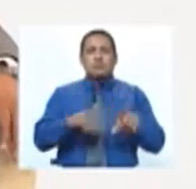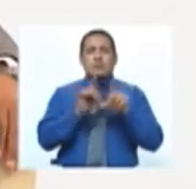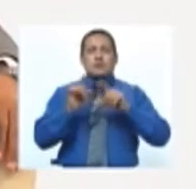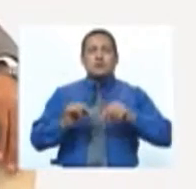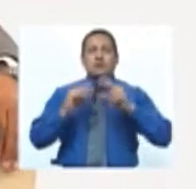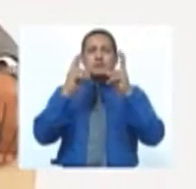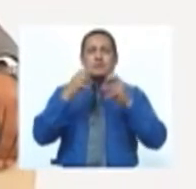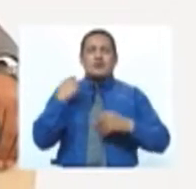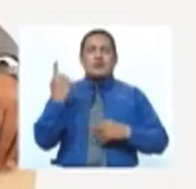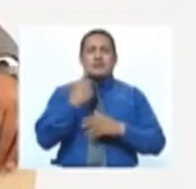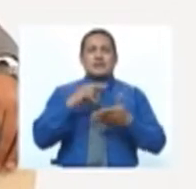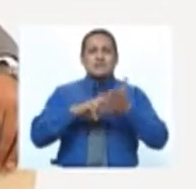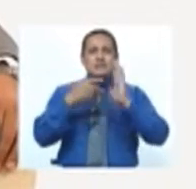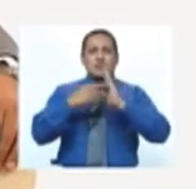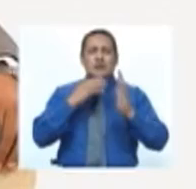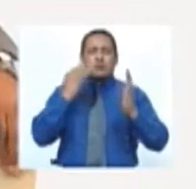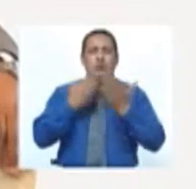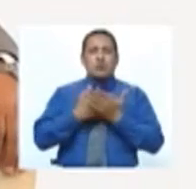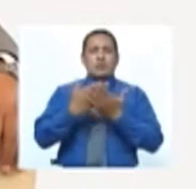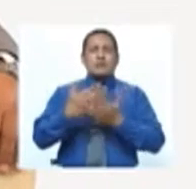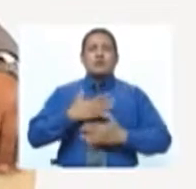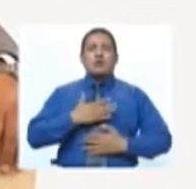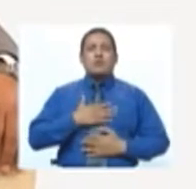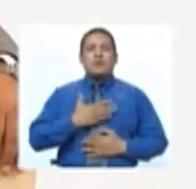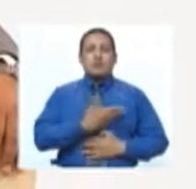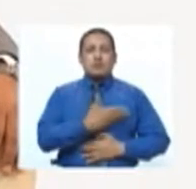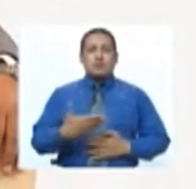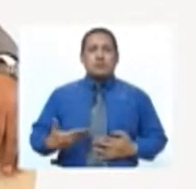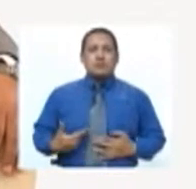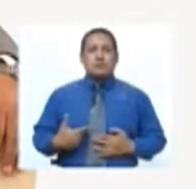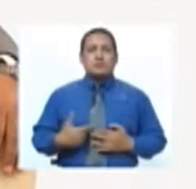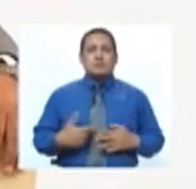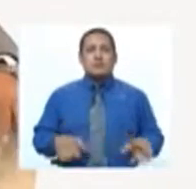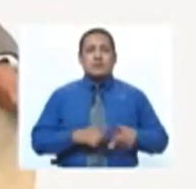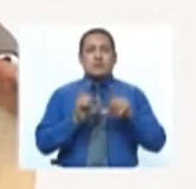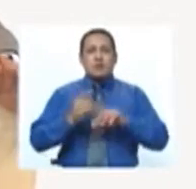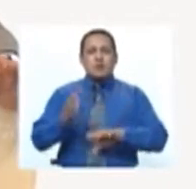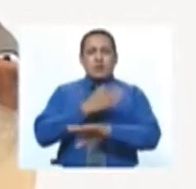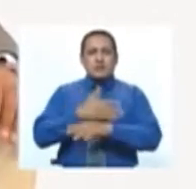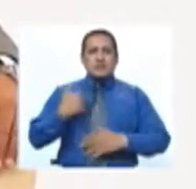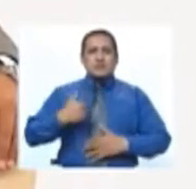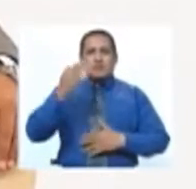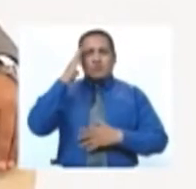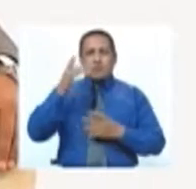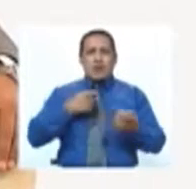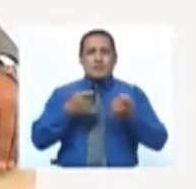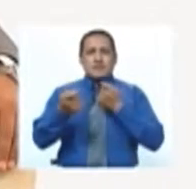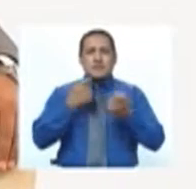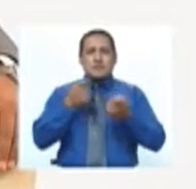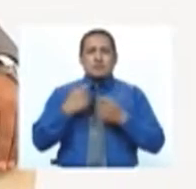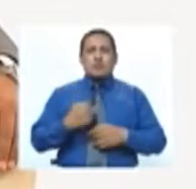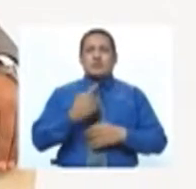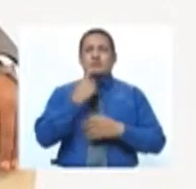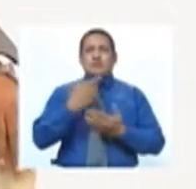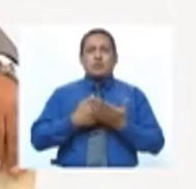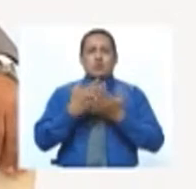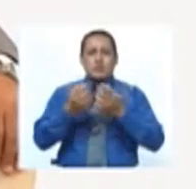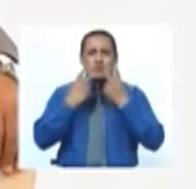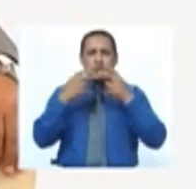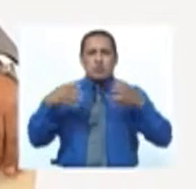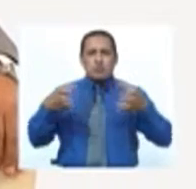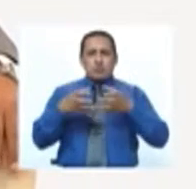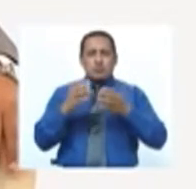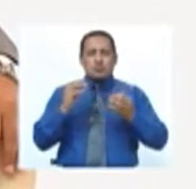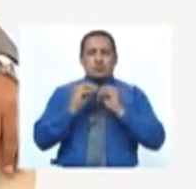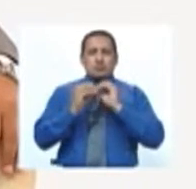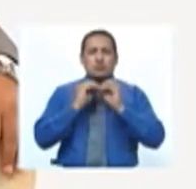los ejes temáticos respecto al sistema de bienes estatales, que como sabemos todo sistema administrativo está regido por un ente